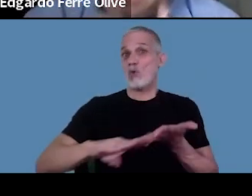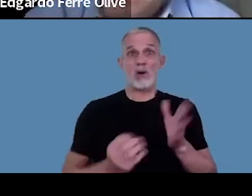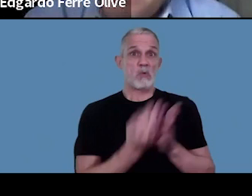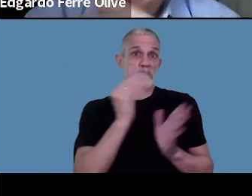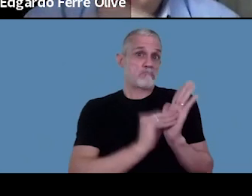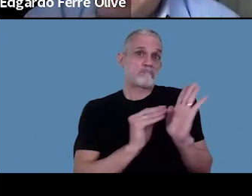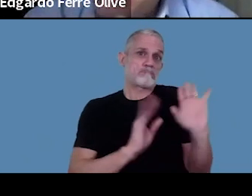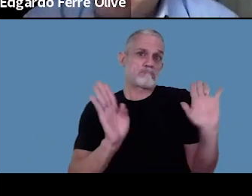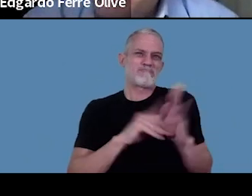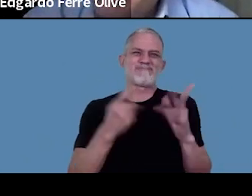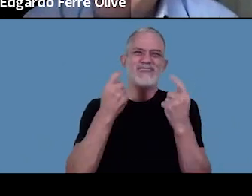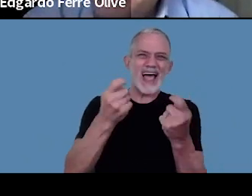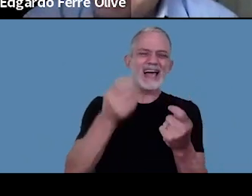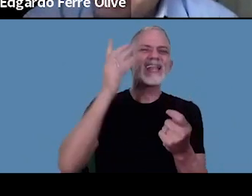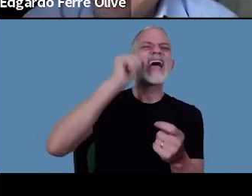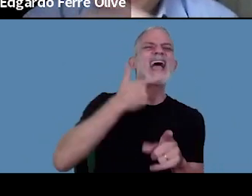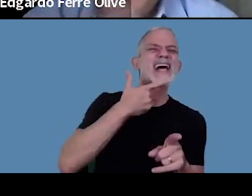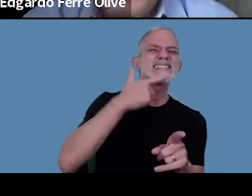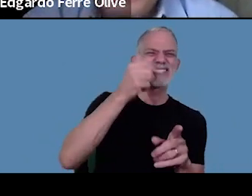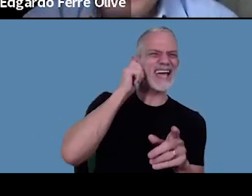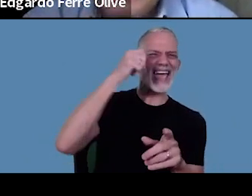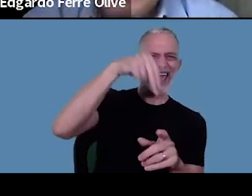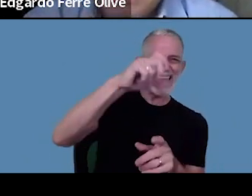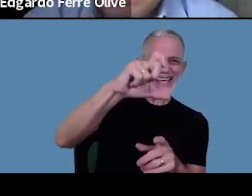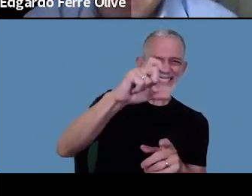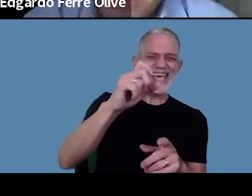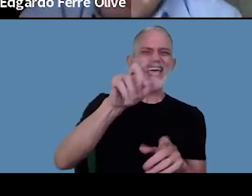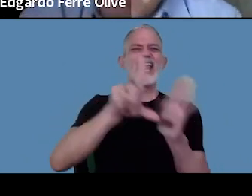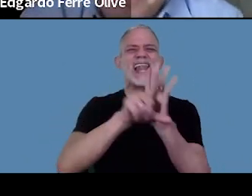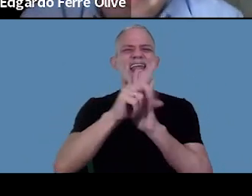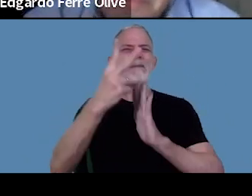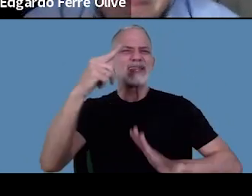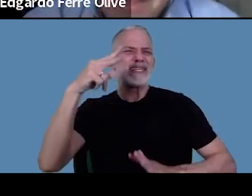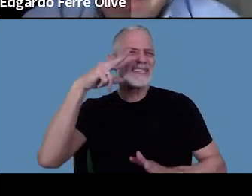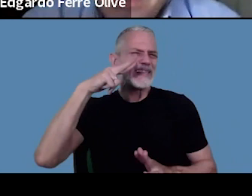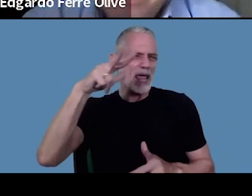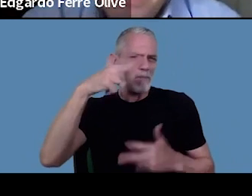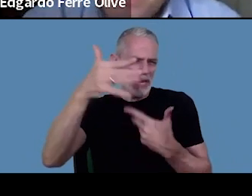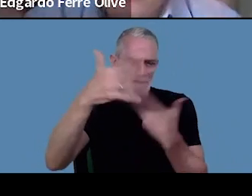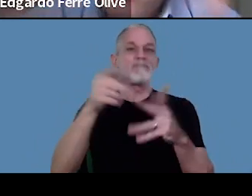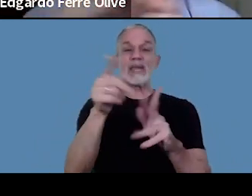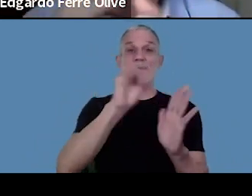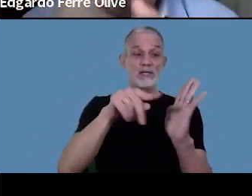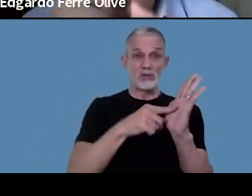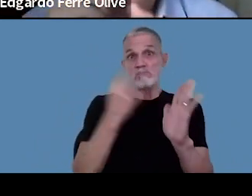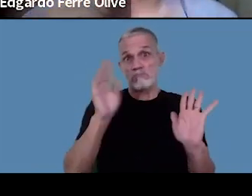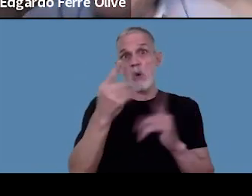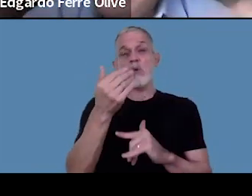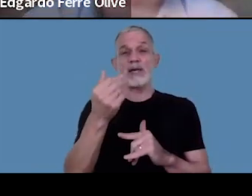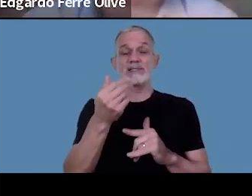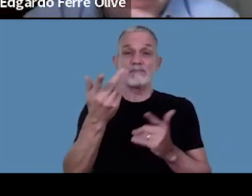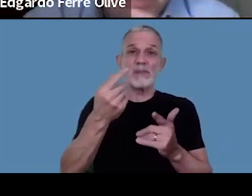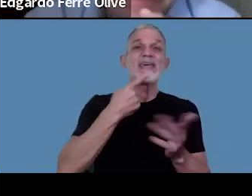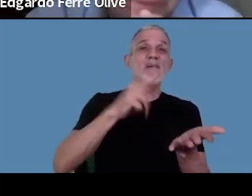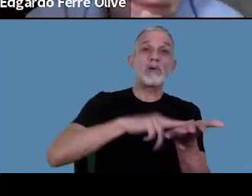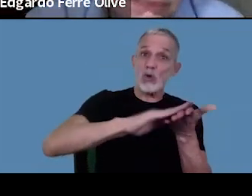reemplazaba al impuesto al gas natural comprimido. ¿Recuerdan de la ley 23.966? Esa es una opción. Y la otra es reestructurar impuestos existentes. ¿Qué